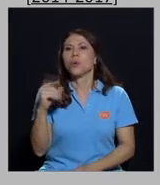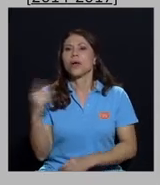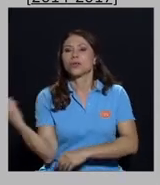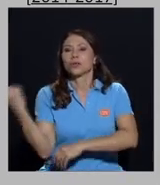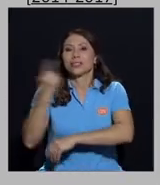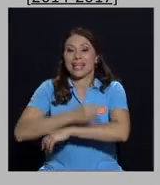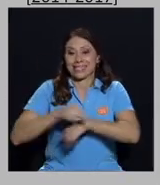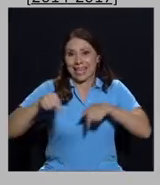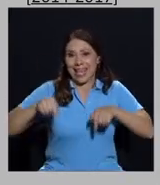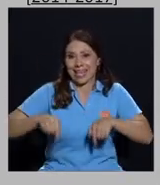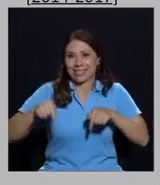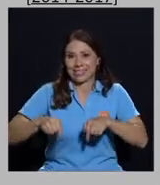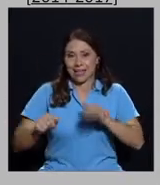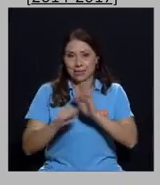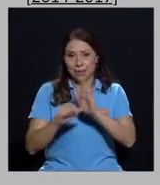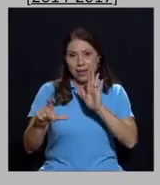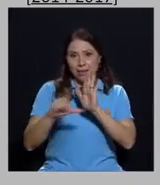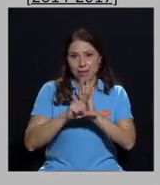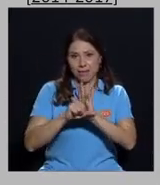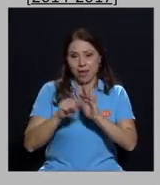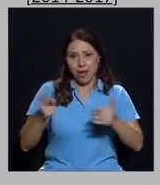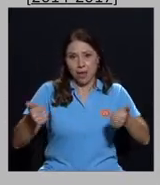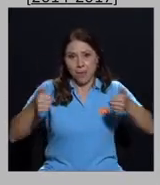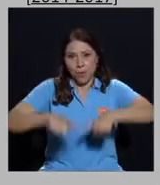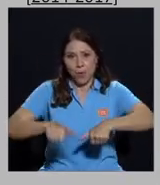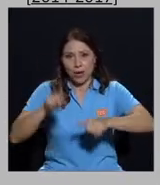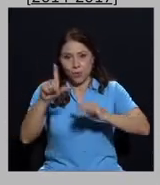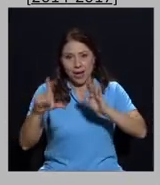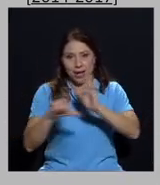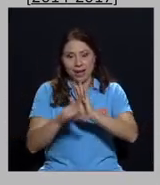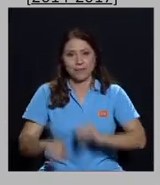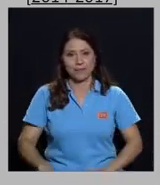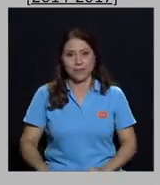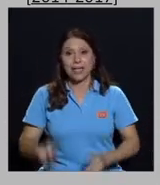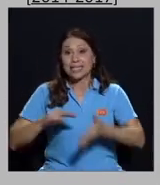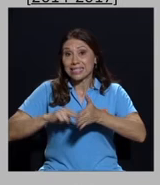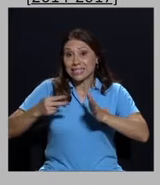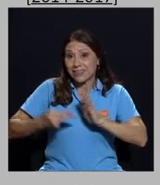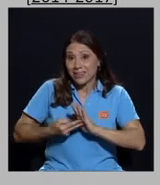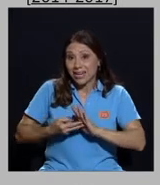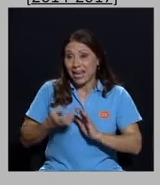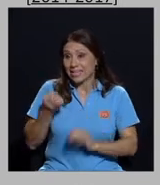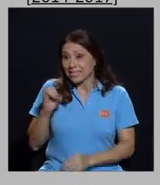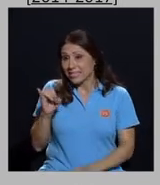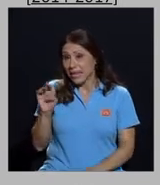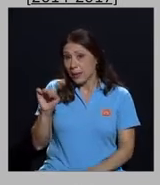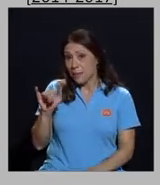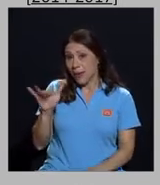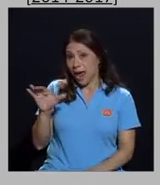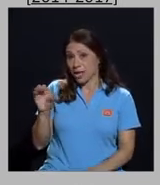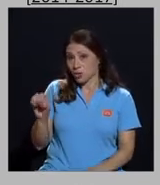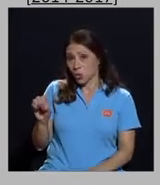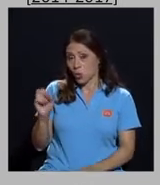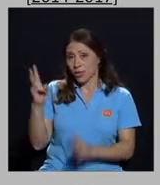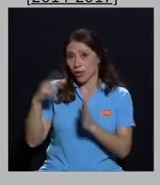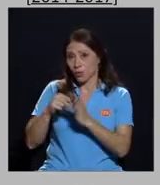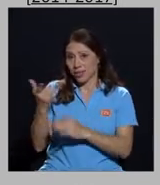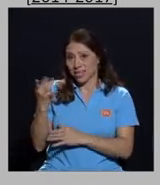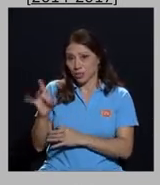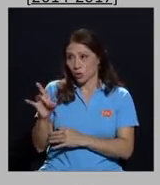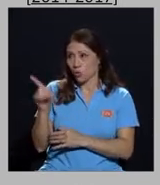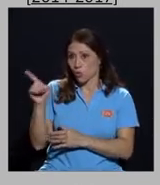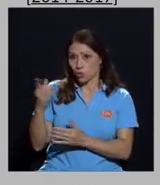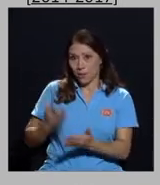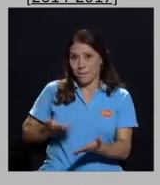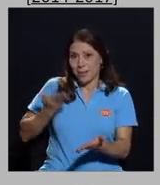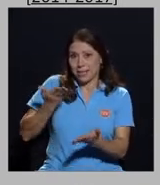asamblea legislativa en aprobar una ley es decir si usted en mayo de 2010 y 8 presenta una